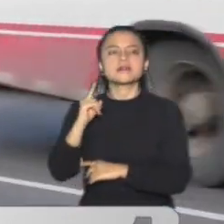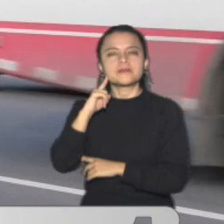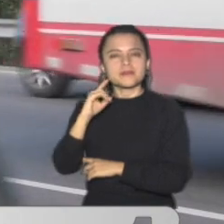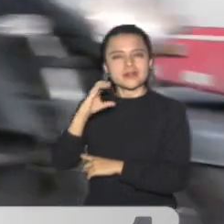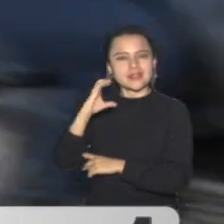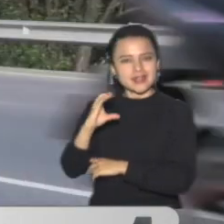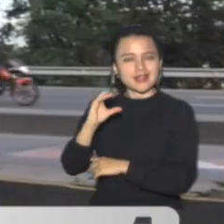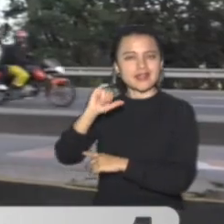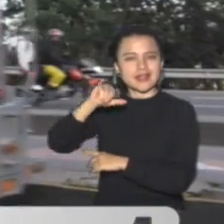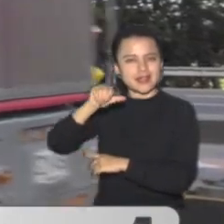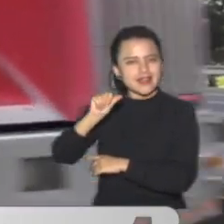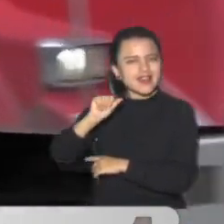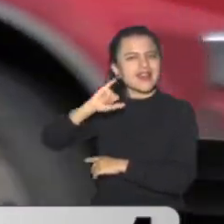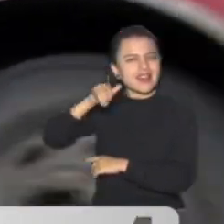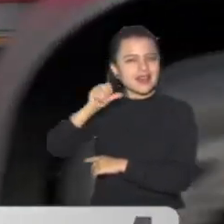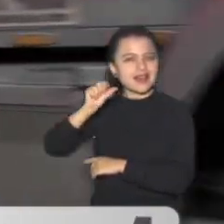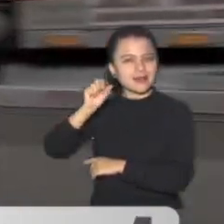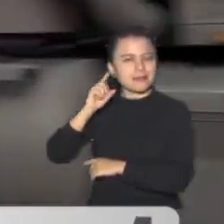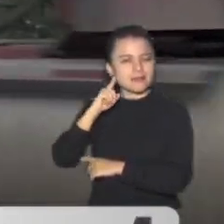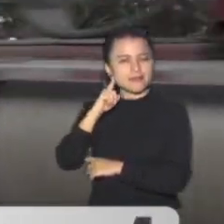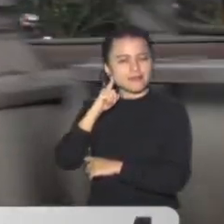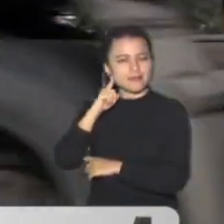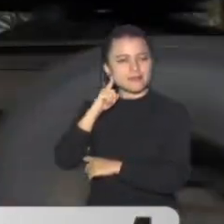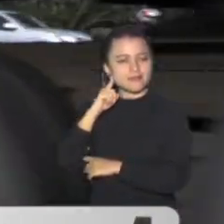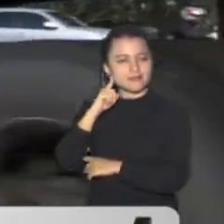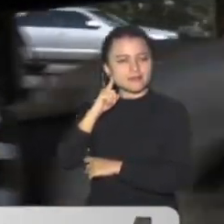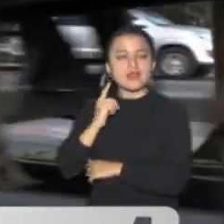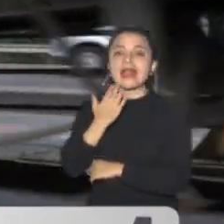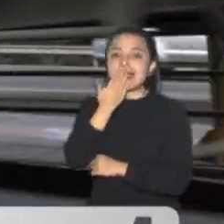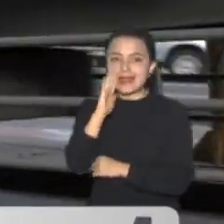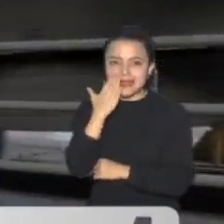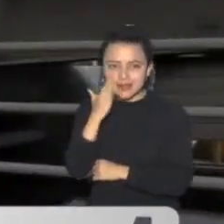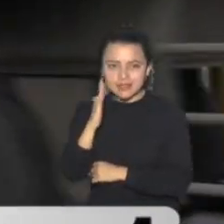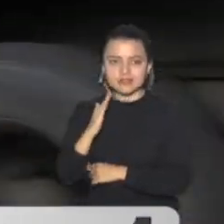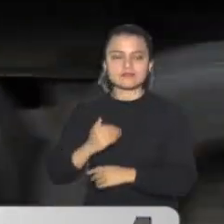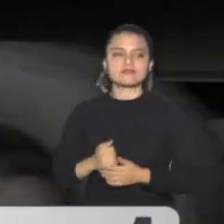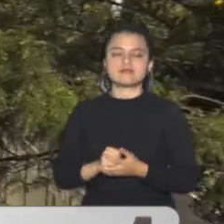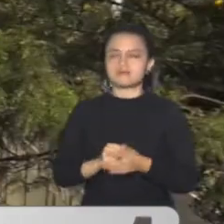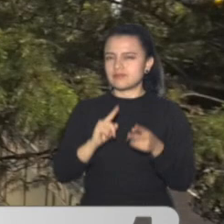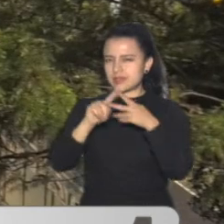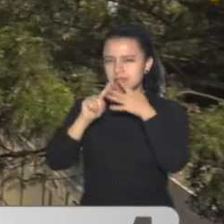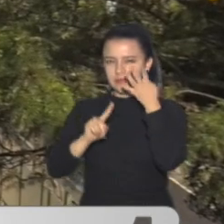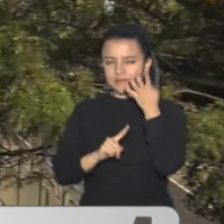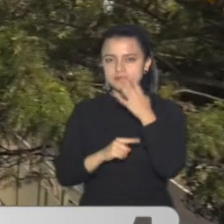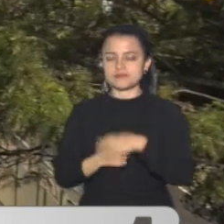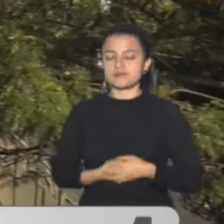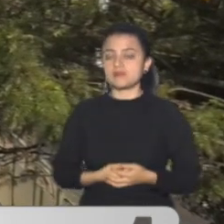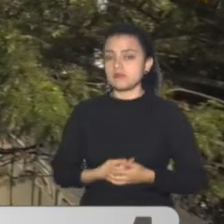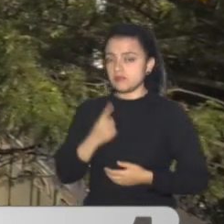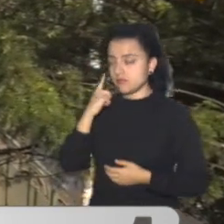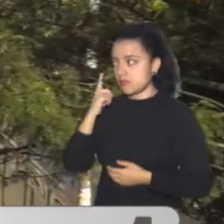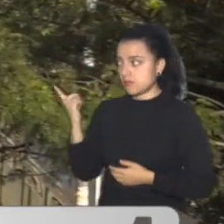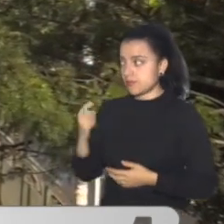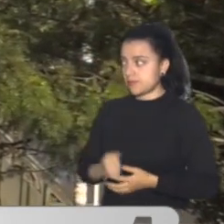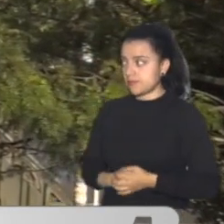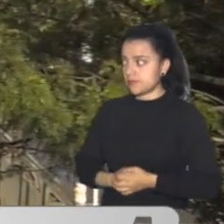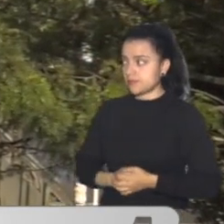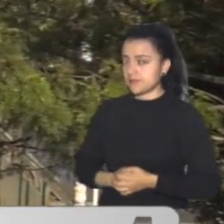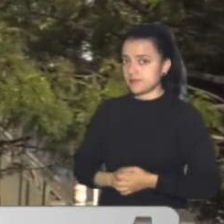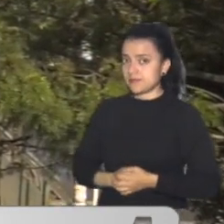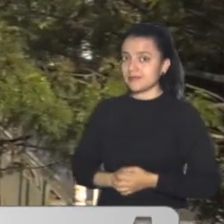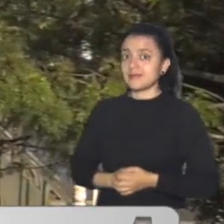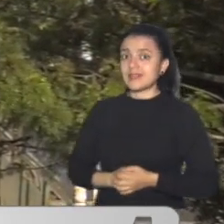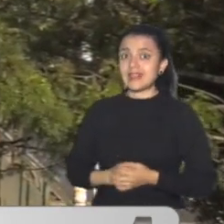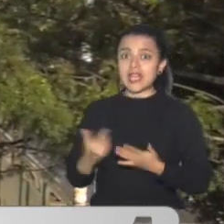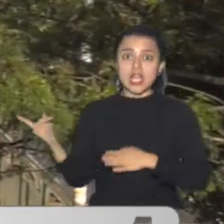esta restricción inicia el día lunes desde las 8 de la mañana e irá hasta la una de la madrugada del día